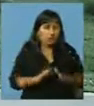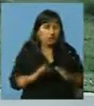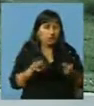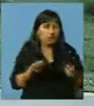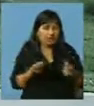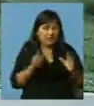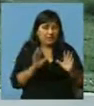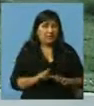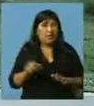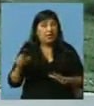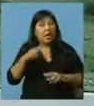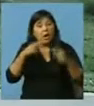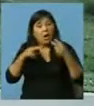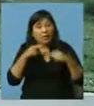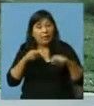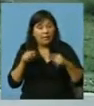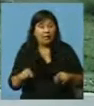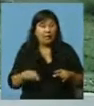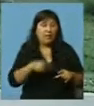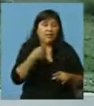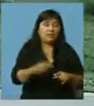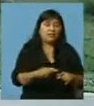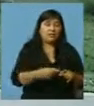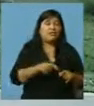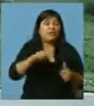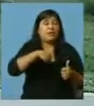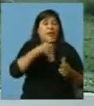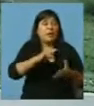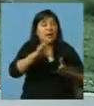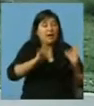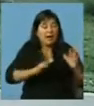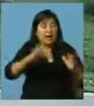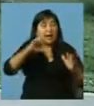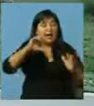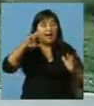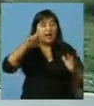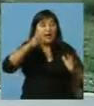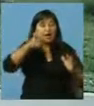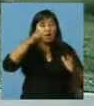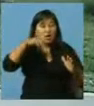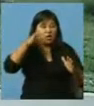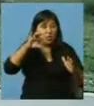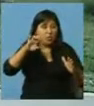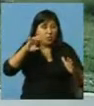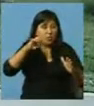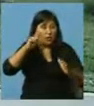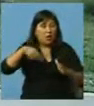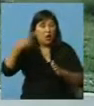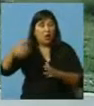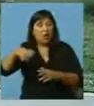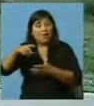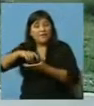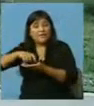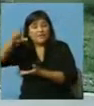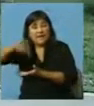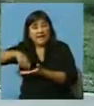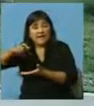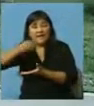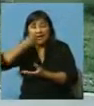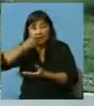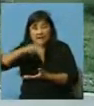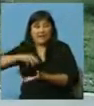materia de comedores como en la caja Plusanub o la misma tarjeta alimentaria de la provincia. Es más que insuficiente respecto a